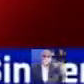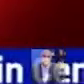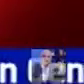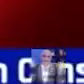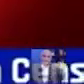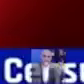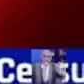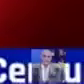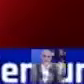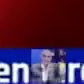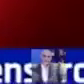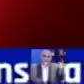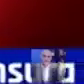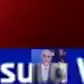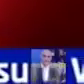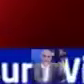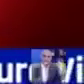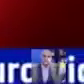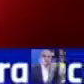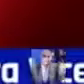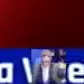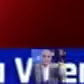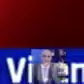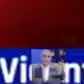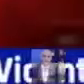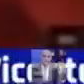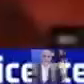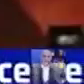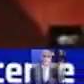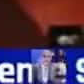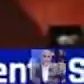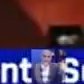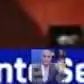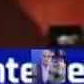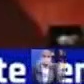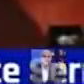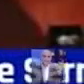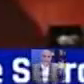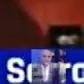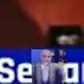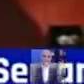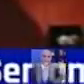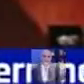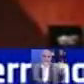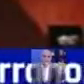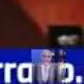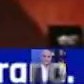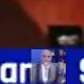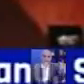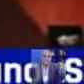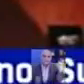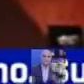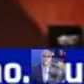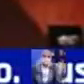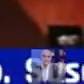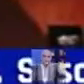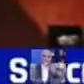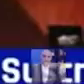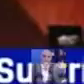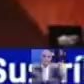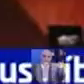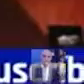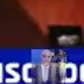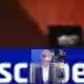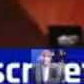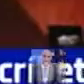en pro de la población. No es en beneficio de estos grandes corporativos que tenían ahí sus contratos y como fue develado toda